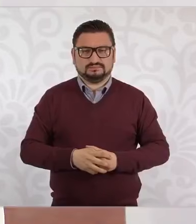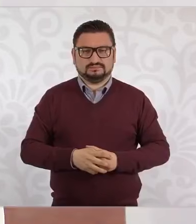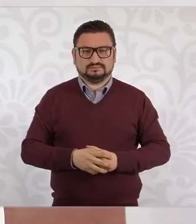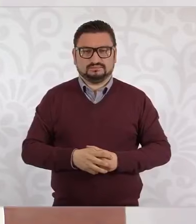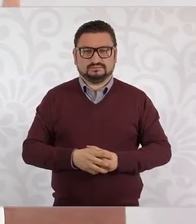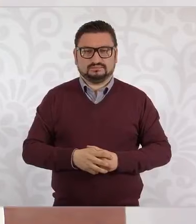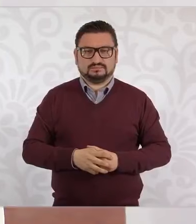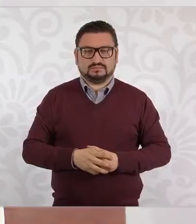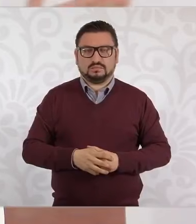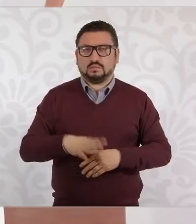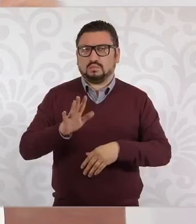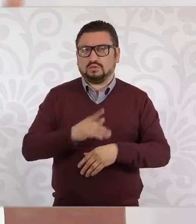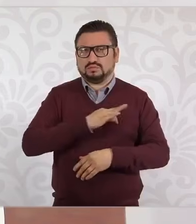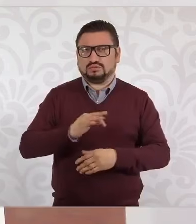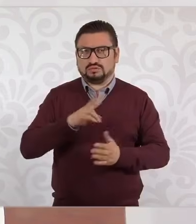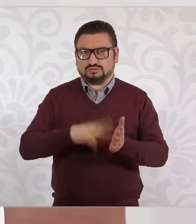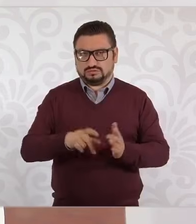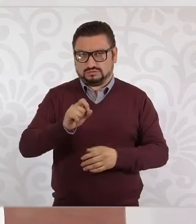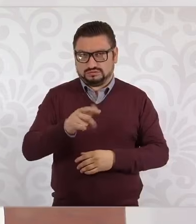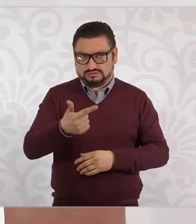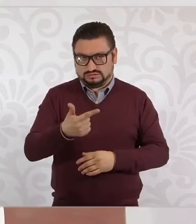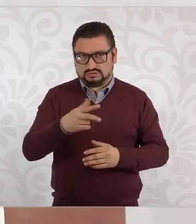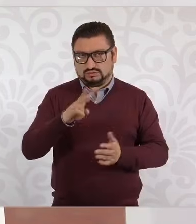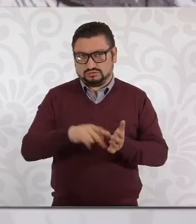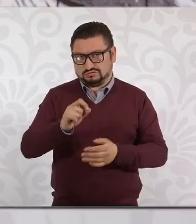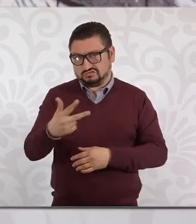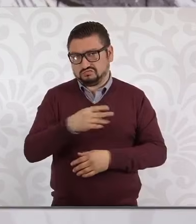Pues porque puede hacerse en el 27 o en el 28.